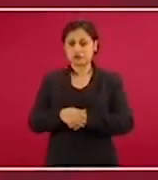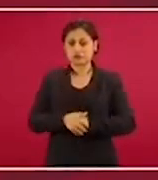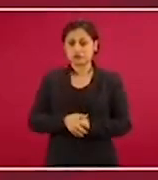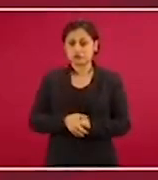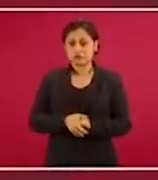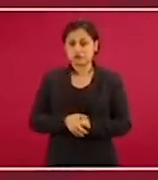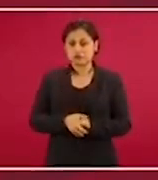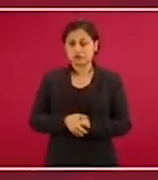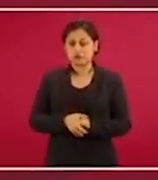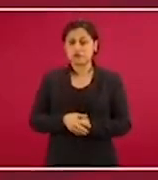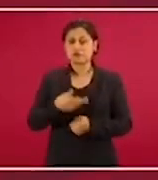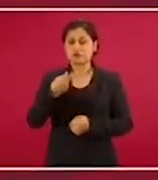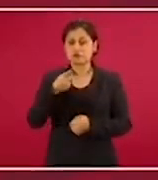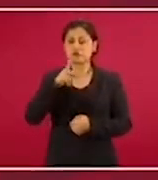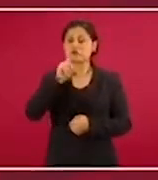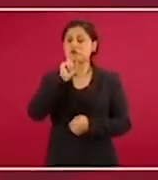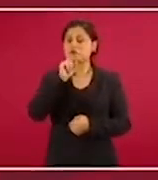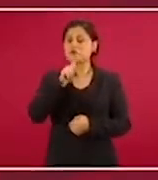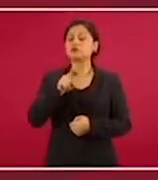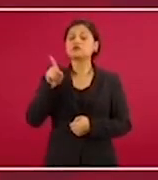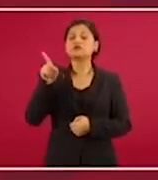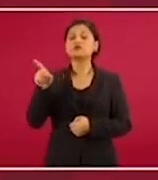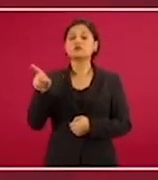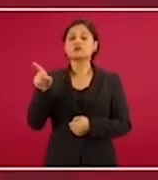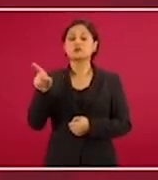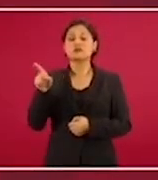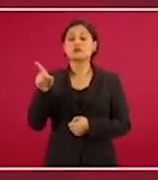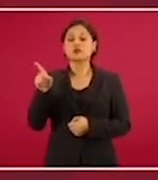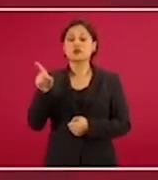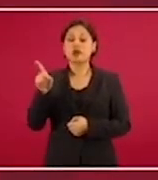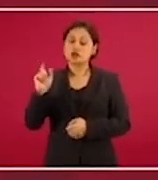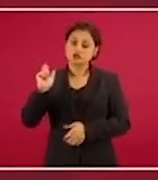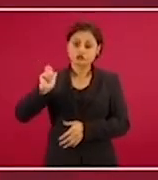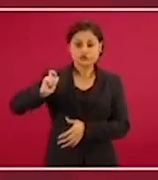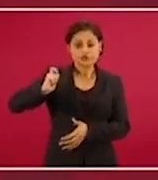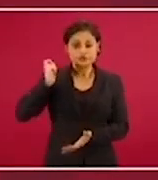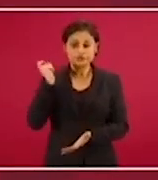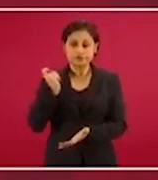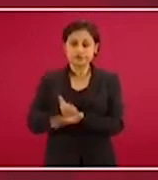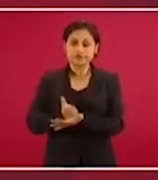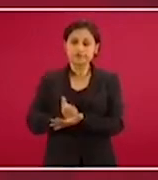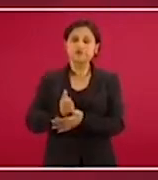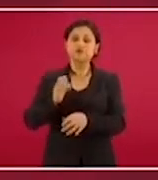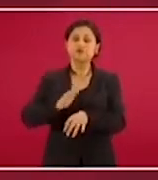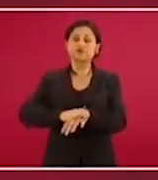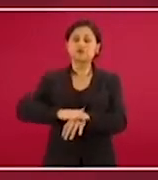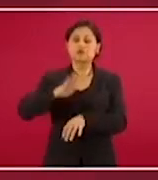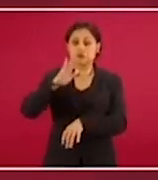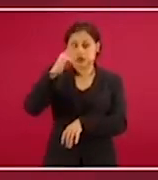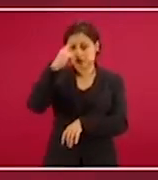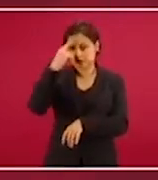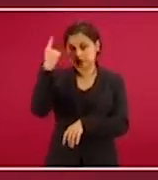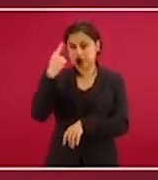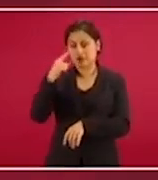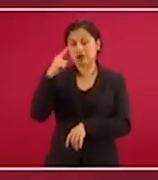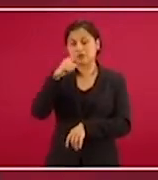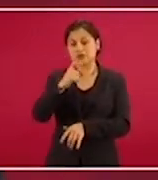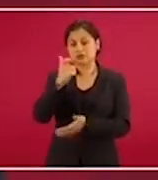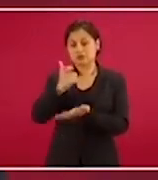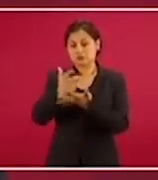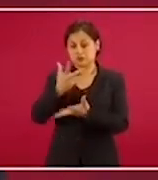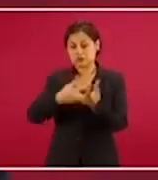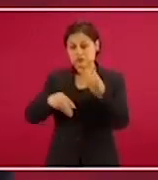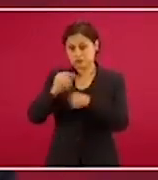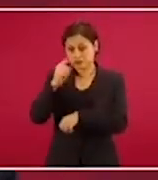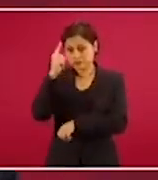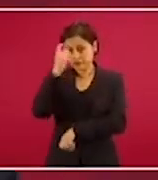inyectó más recursos a la economía estadounidense y me